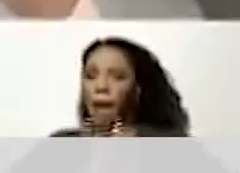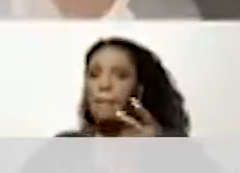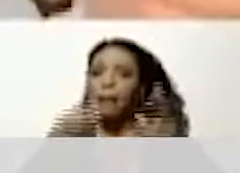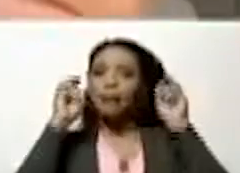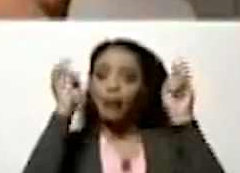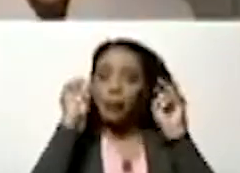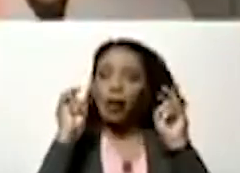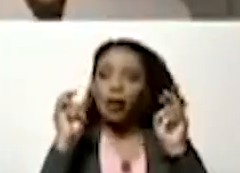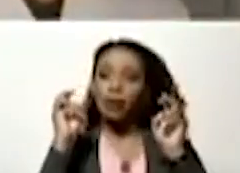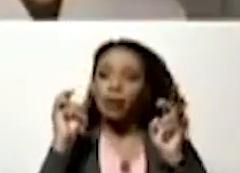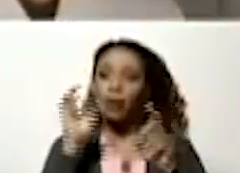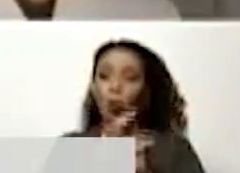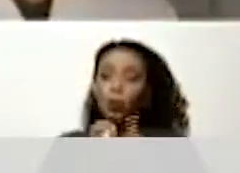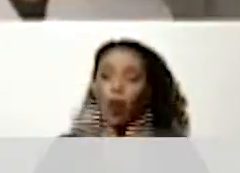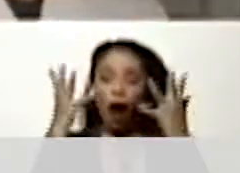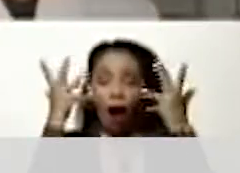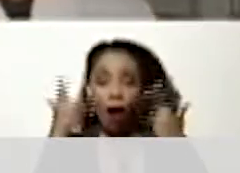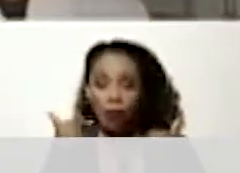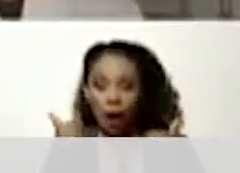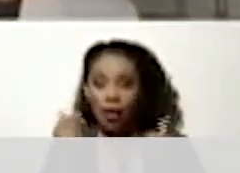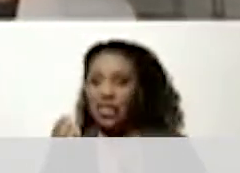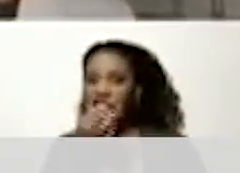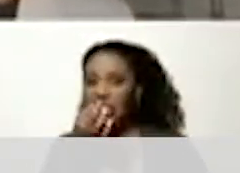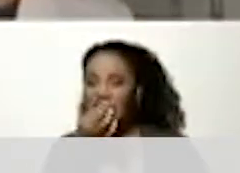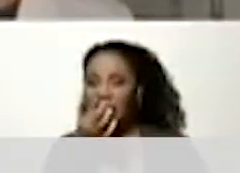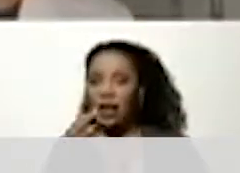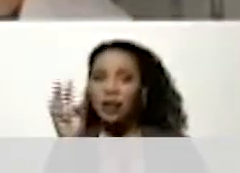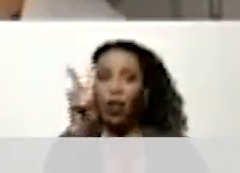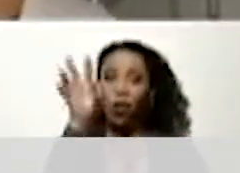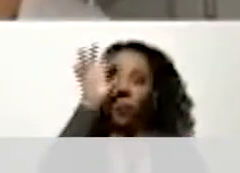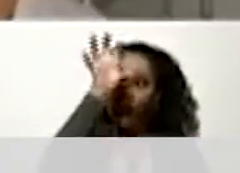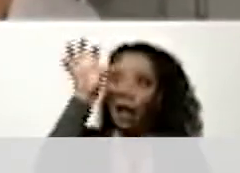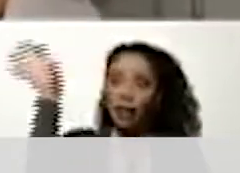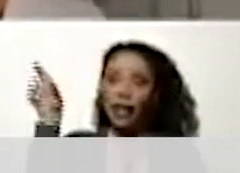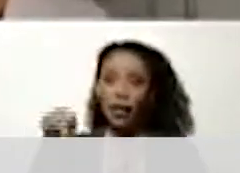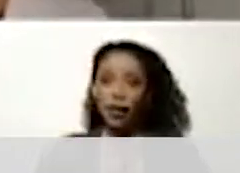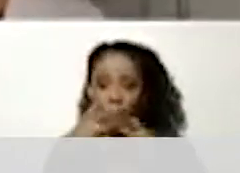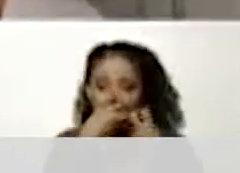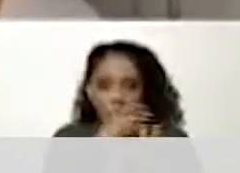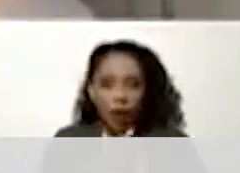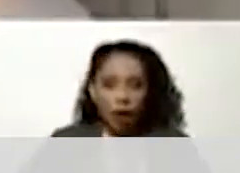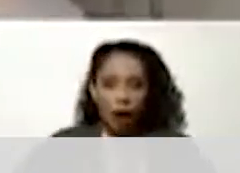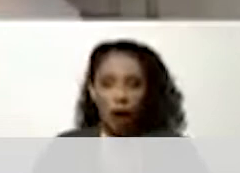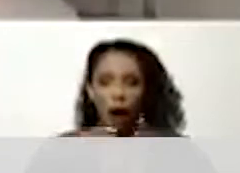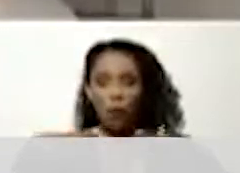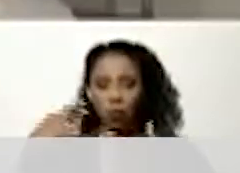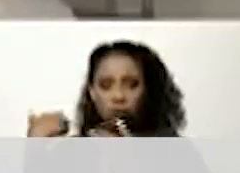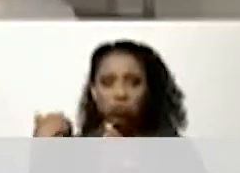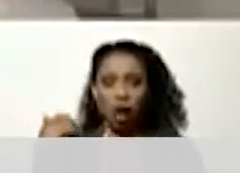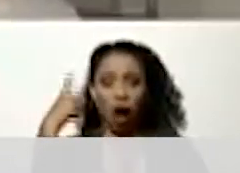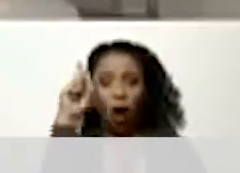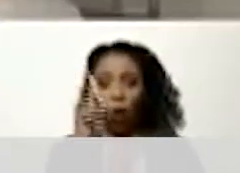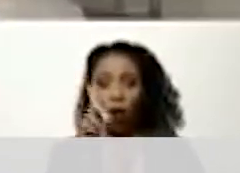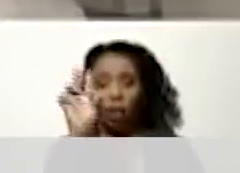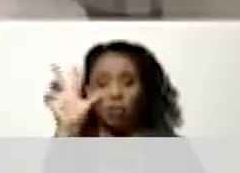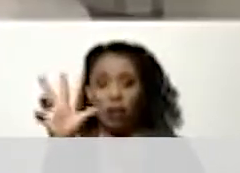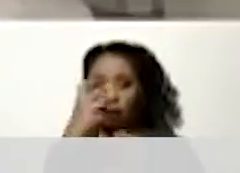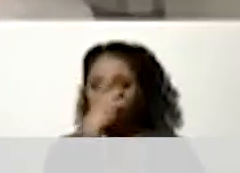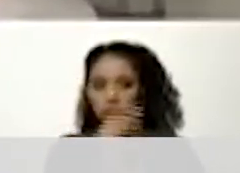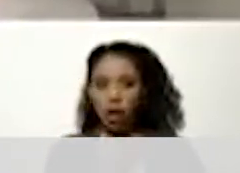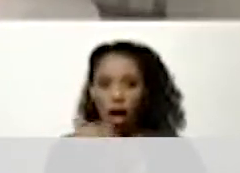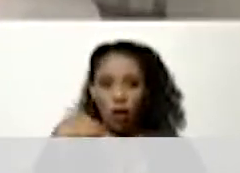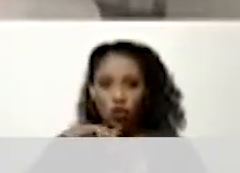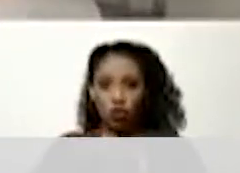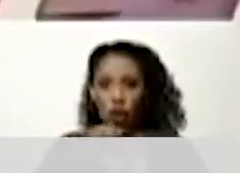de origen animal y de origen vegetal entre ambos países. Esta visita de campo, que corresponde a una de las tres visitas que